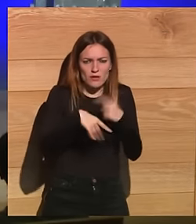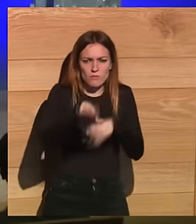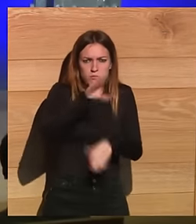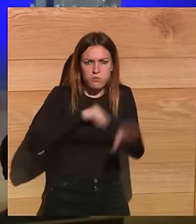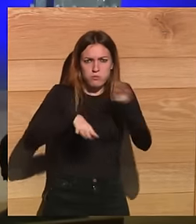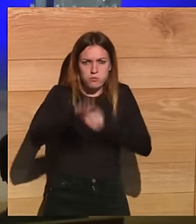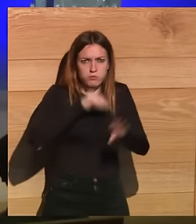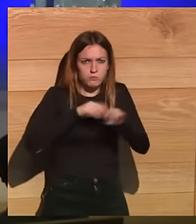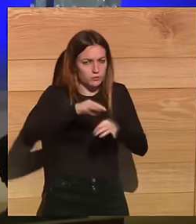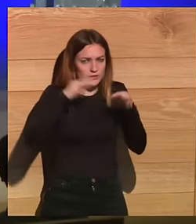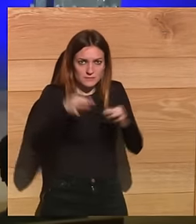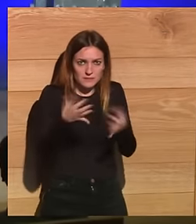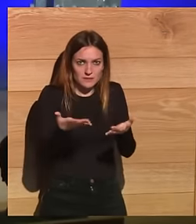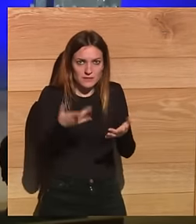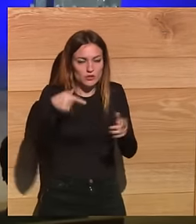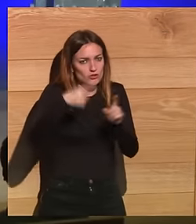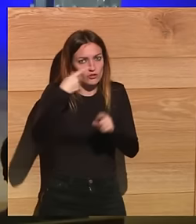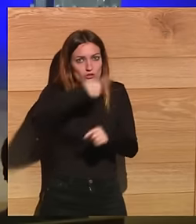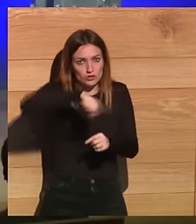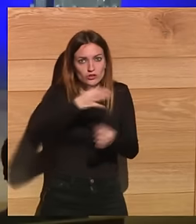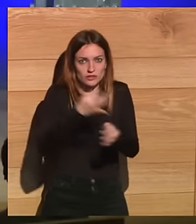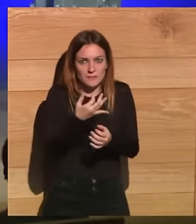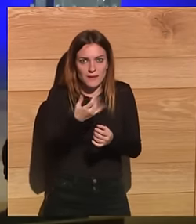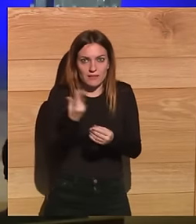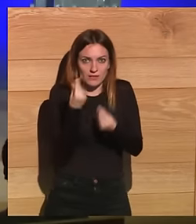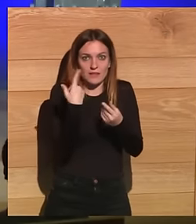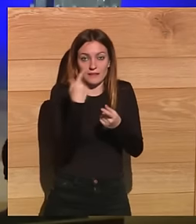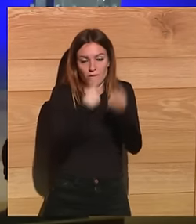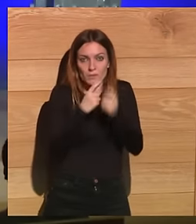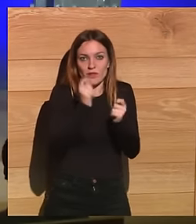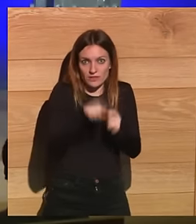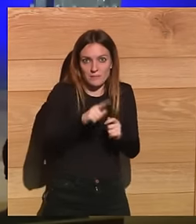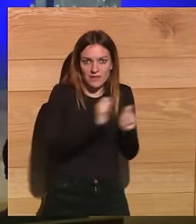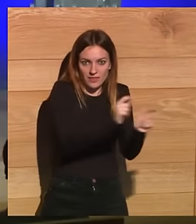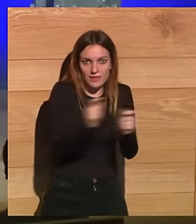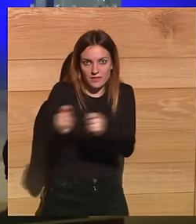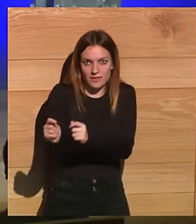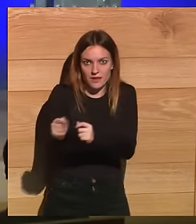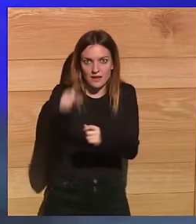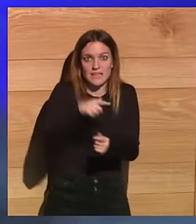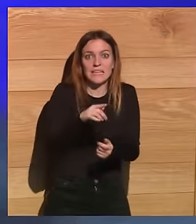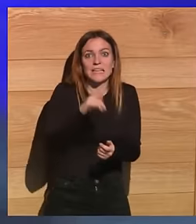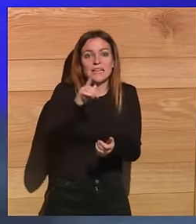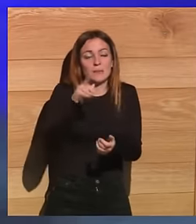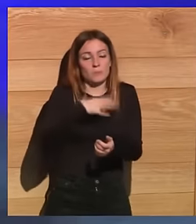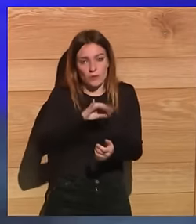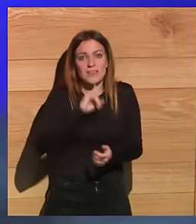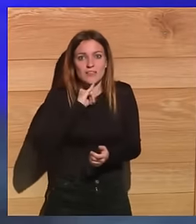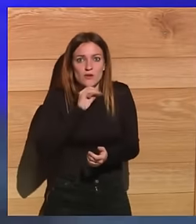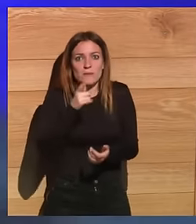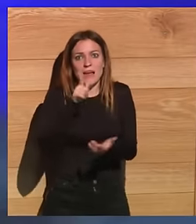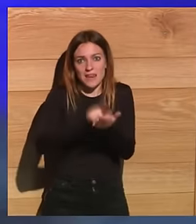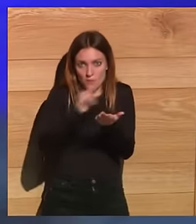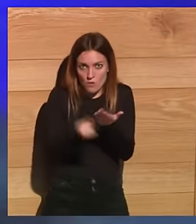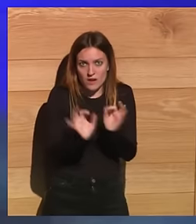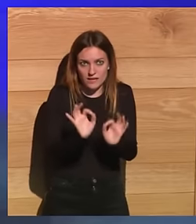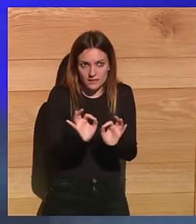muy rápida, pero tenemos que alimentar este superordenador con buenos datos. Y los datos, en este caso, son el idioma, el lenguaje.